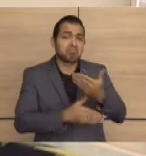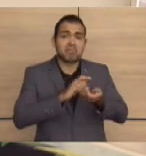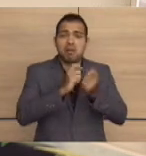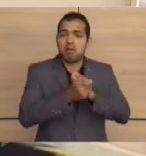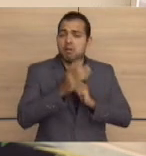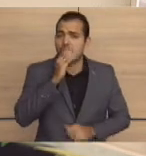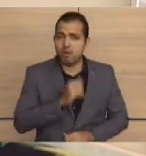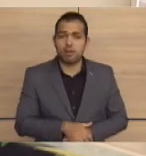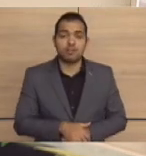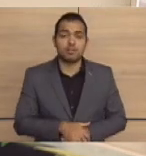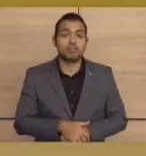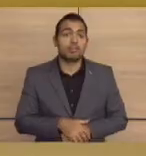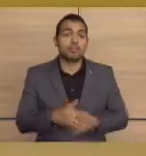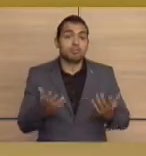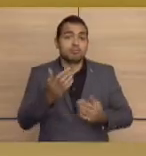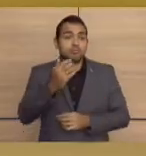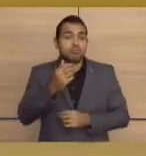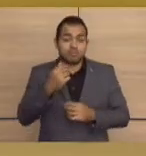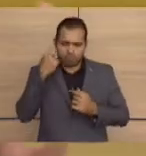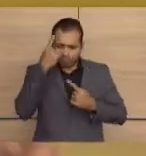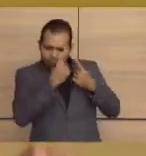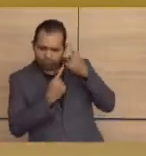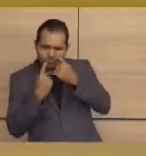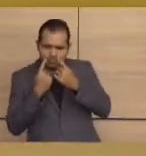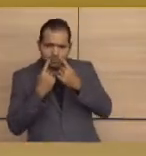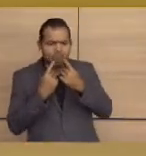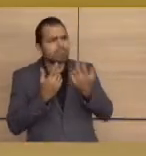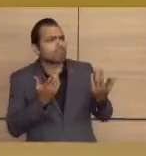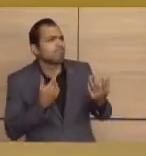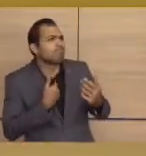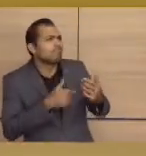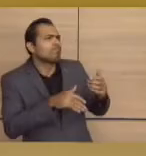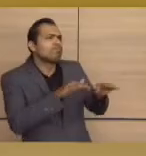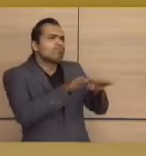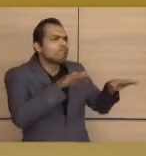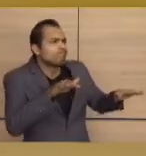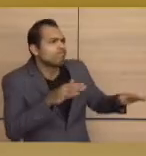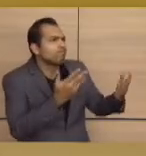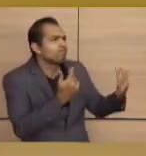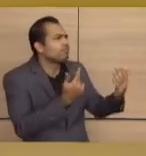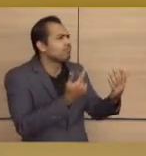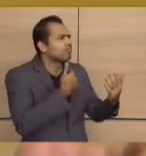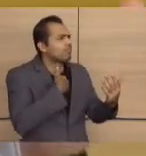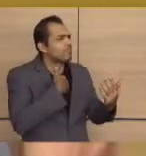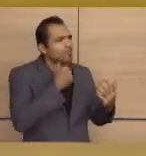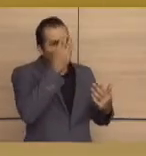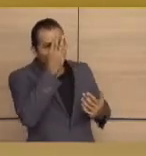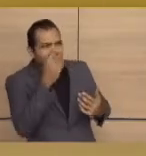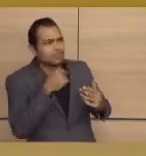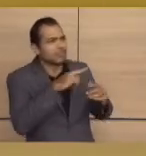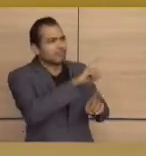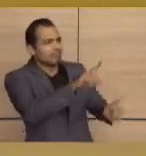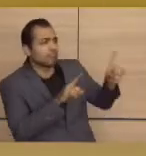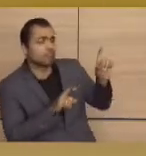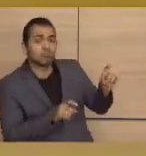son escuchadas, de nada sirve cuestionarnos. Entonces, mi respuesta sí es mucho más corta en cuanto a esta